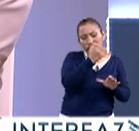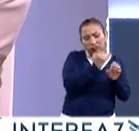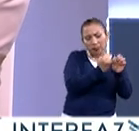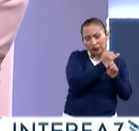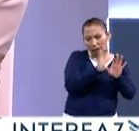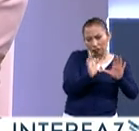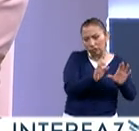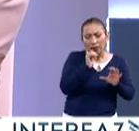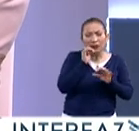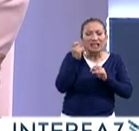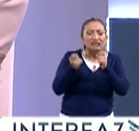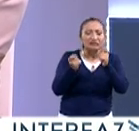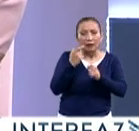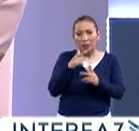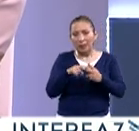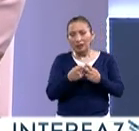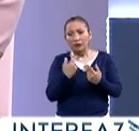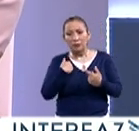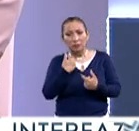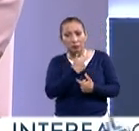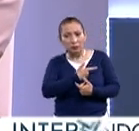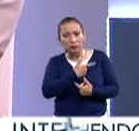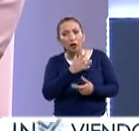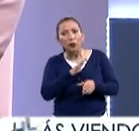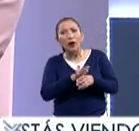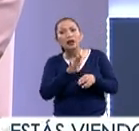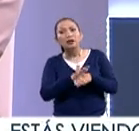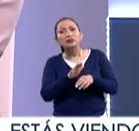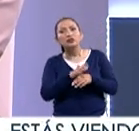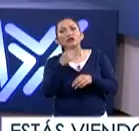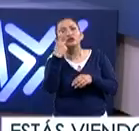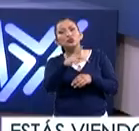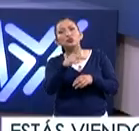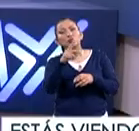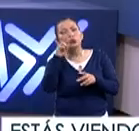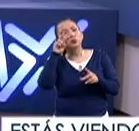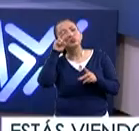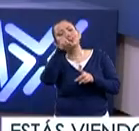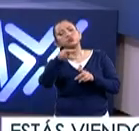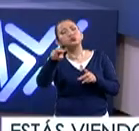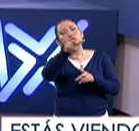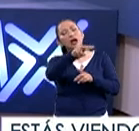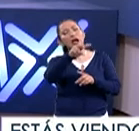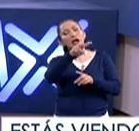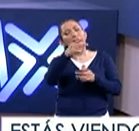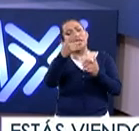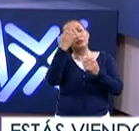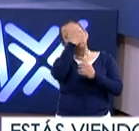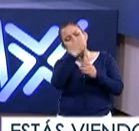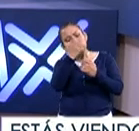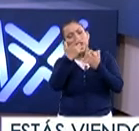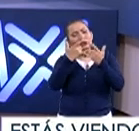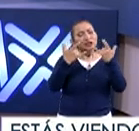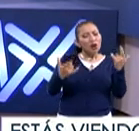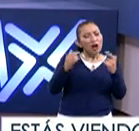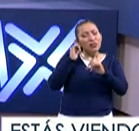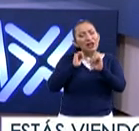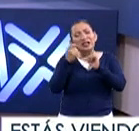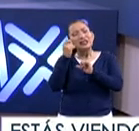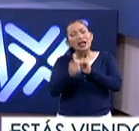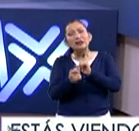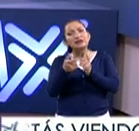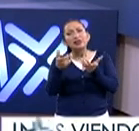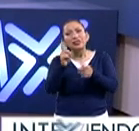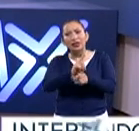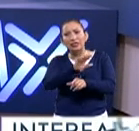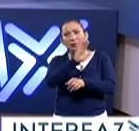académica. Pues para empezar me gustaría pues eso, ¿cuál es su perspectiva antropológica, histórica? ¿Qué significado